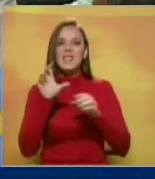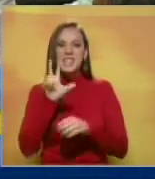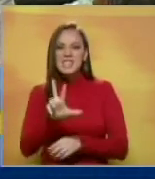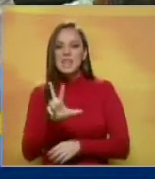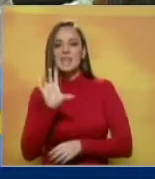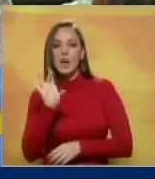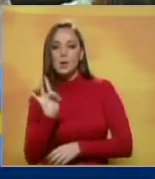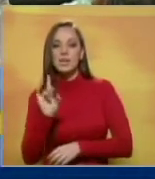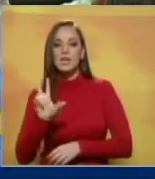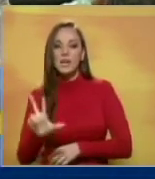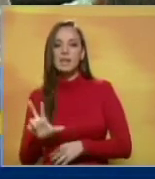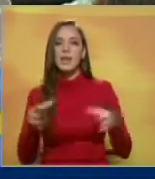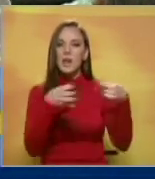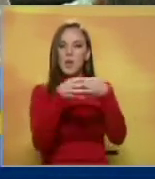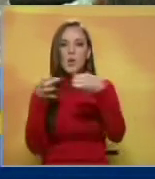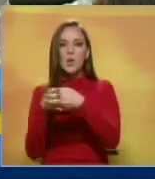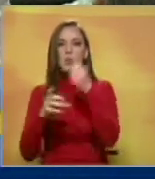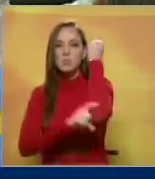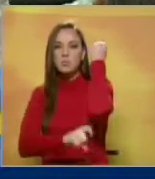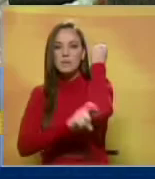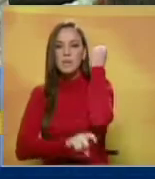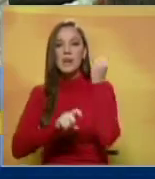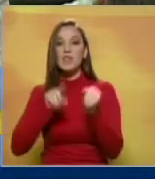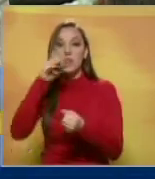el robo de vehículos